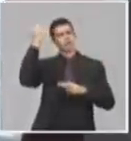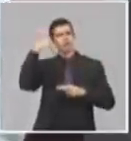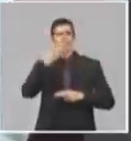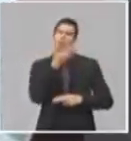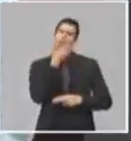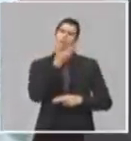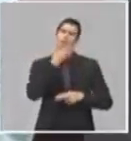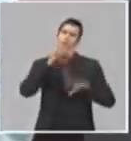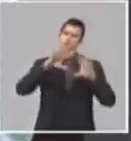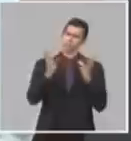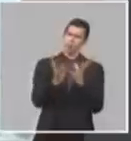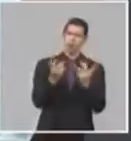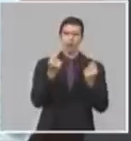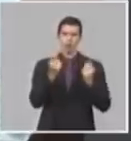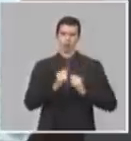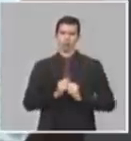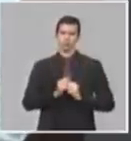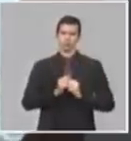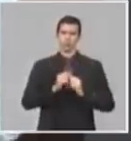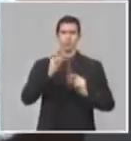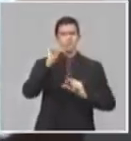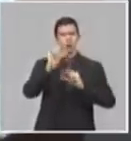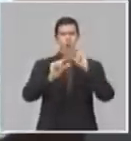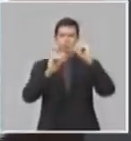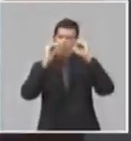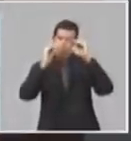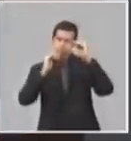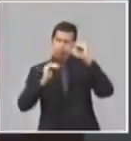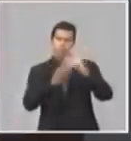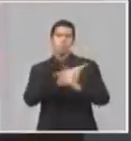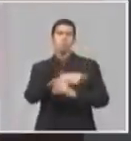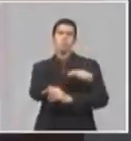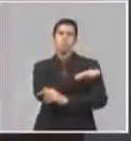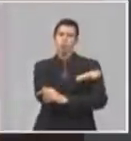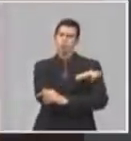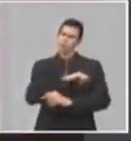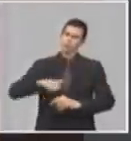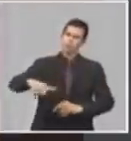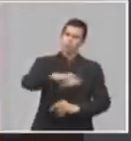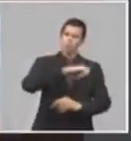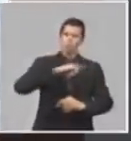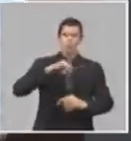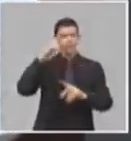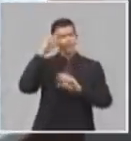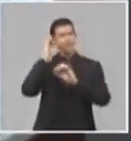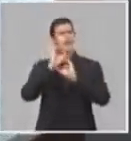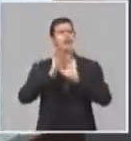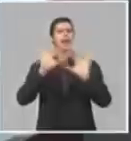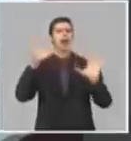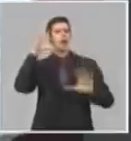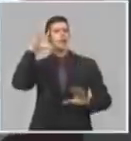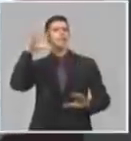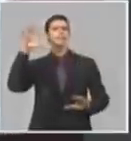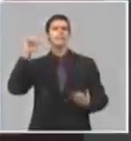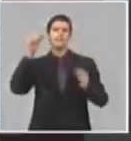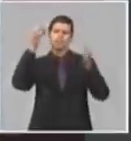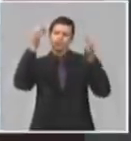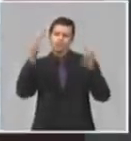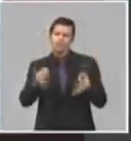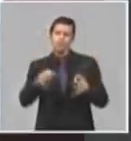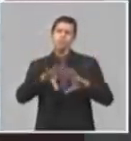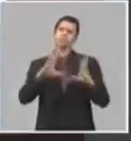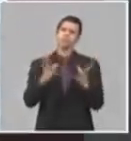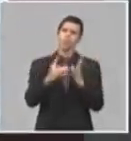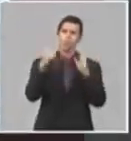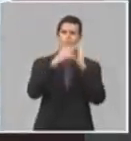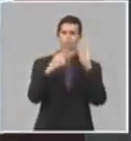marchando todas las implementaciones. Y en octubre estaremos presentando esta estrategia a la Asamblea Nacional del Poder Popular.